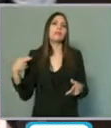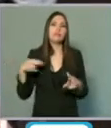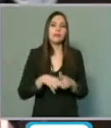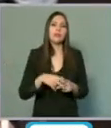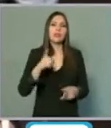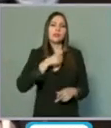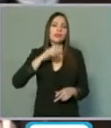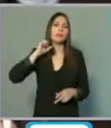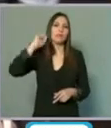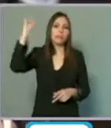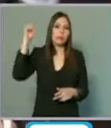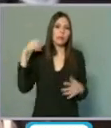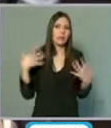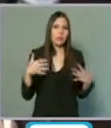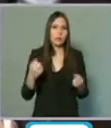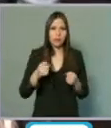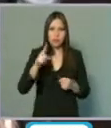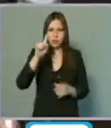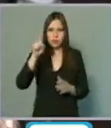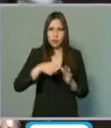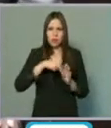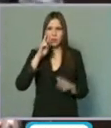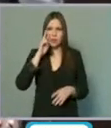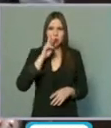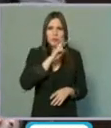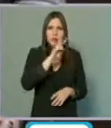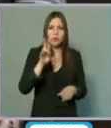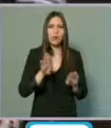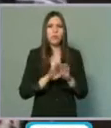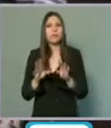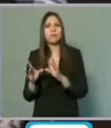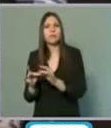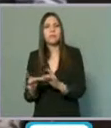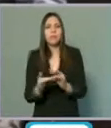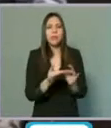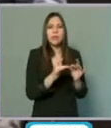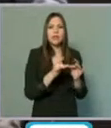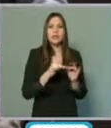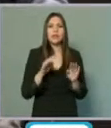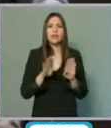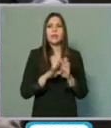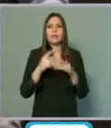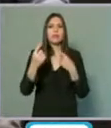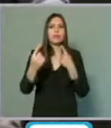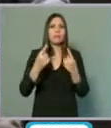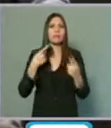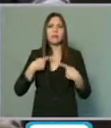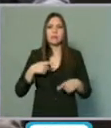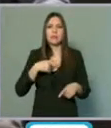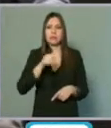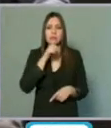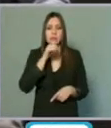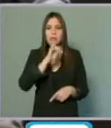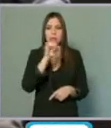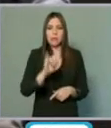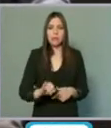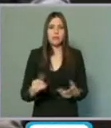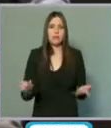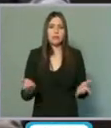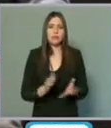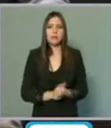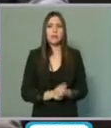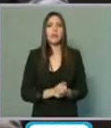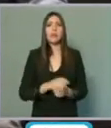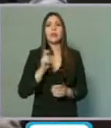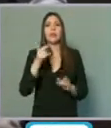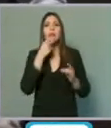es fuerte, pero ¿ustedes han ido alguna vez a ver un monólogo interactivo? ¿No? ¿Cómo? Yo tampoco. Es difícil. Pues si un monólogo